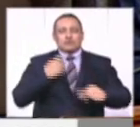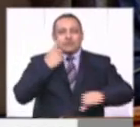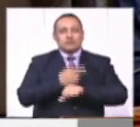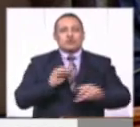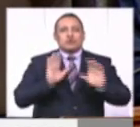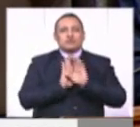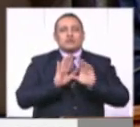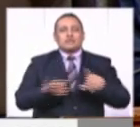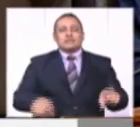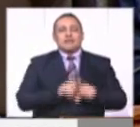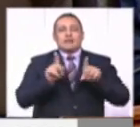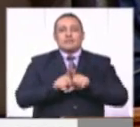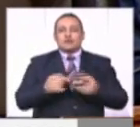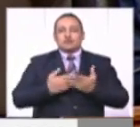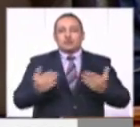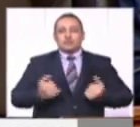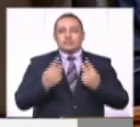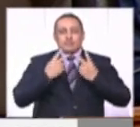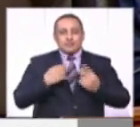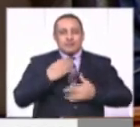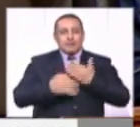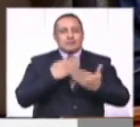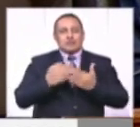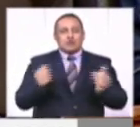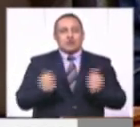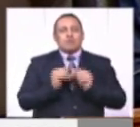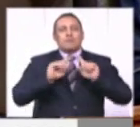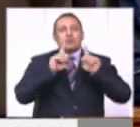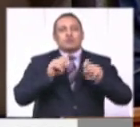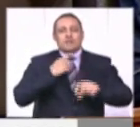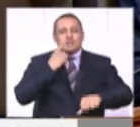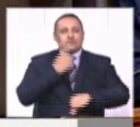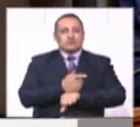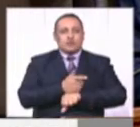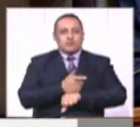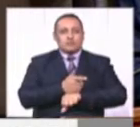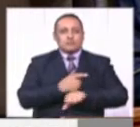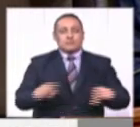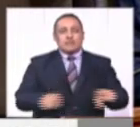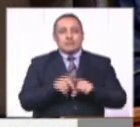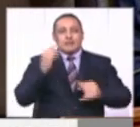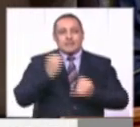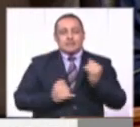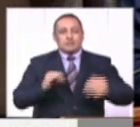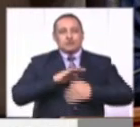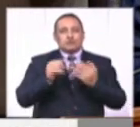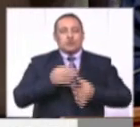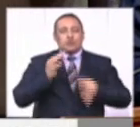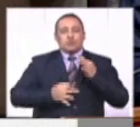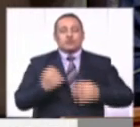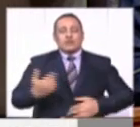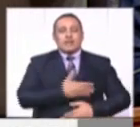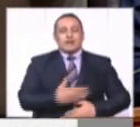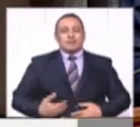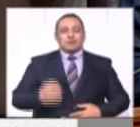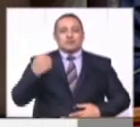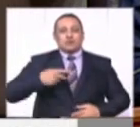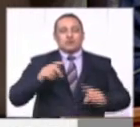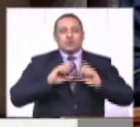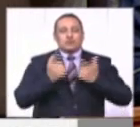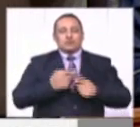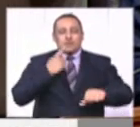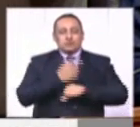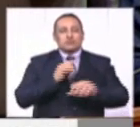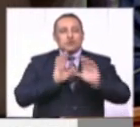constitucionales en donde se le realizaron preguntas al denunciado al término de la audiencia la presidenta de la subcomisión de acusaciones